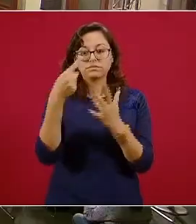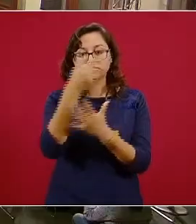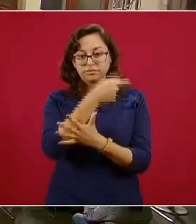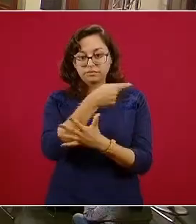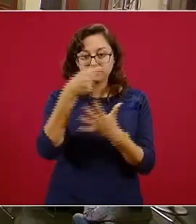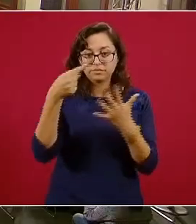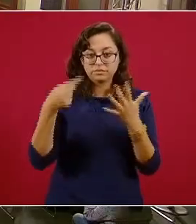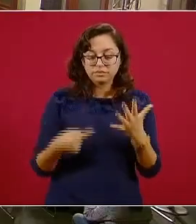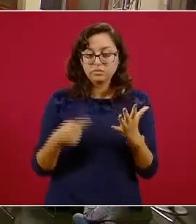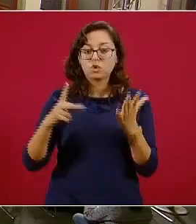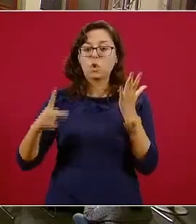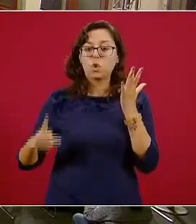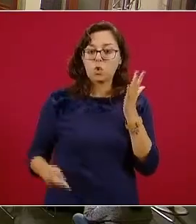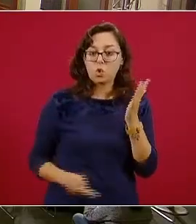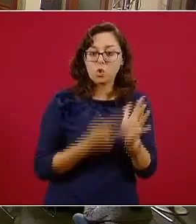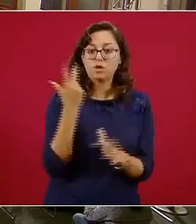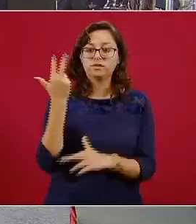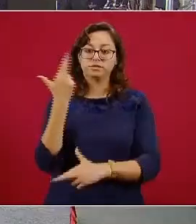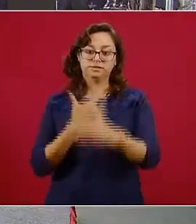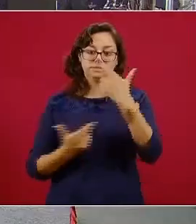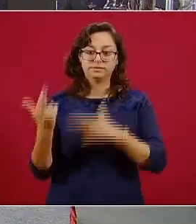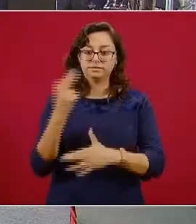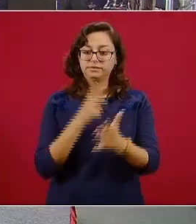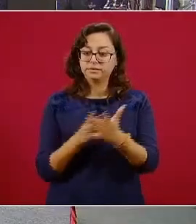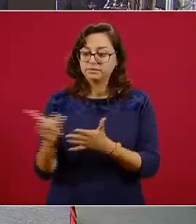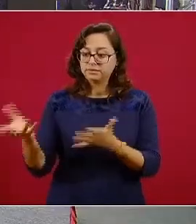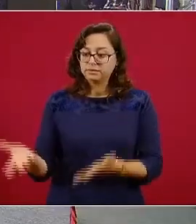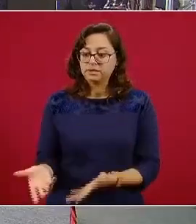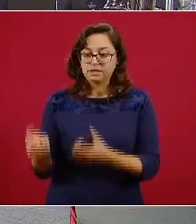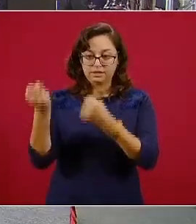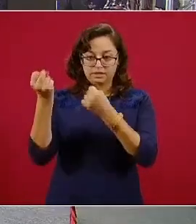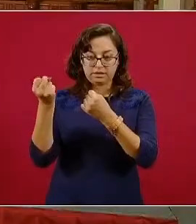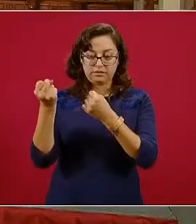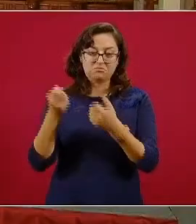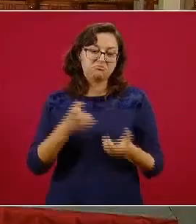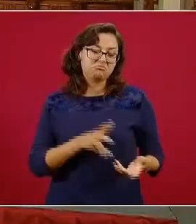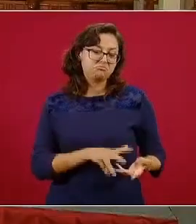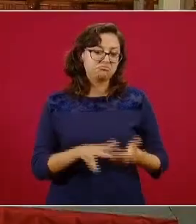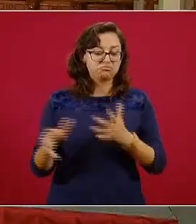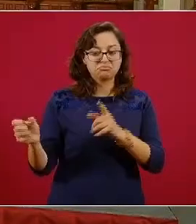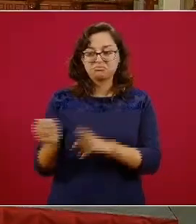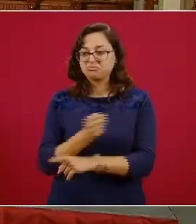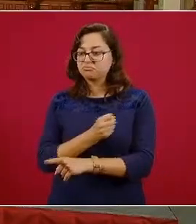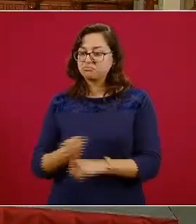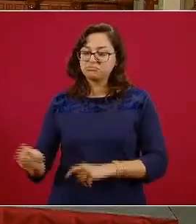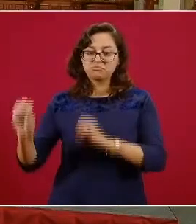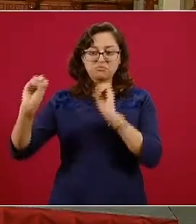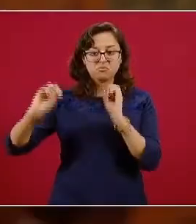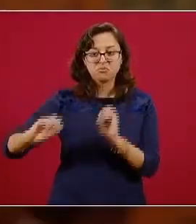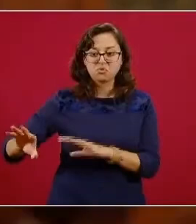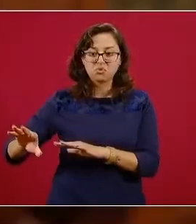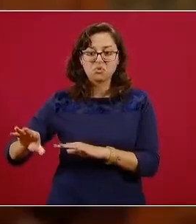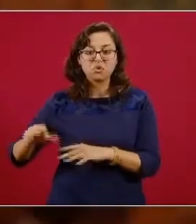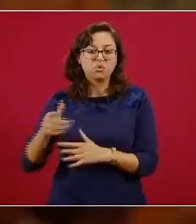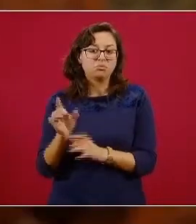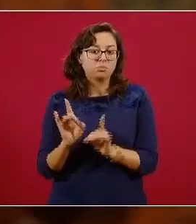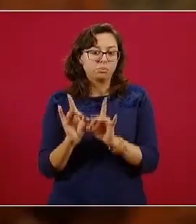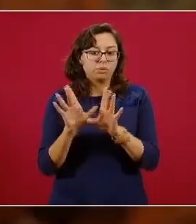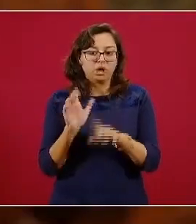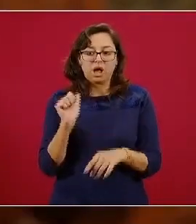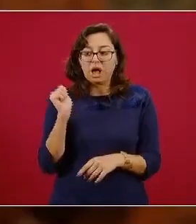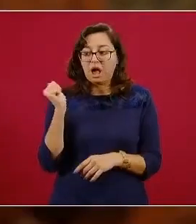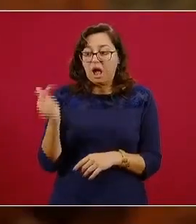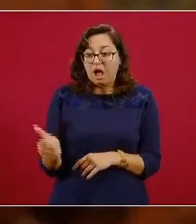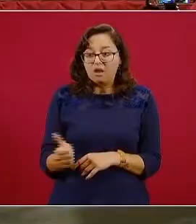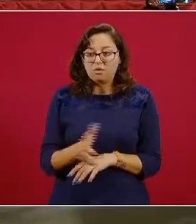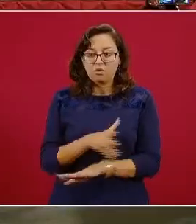el restituir los derechos en casos de violencia, maltrato, abandono o cualquier otra situación de